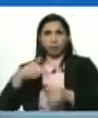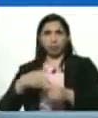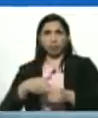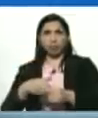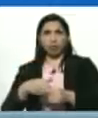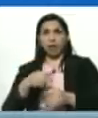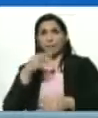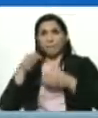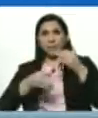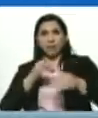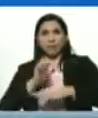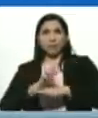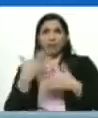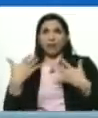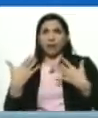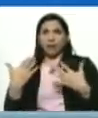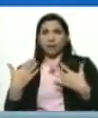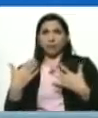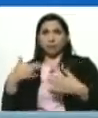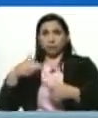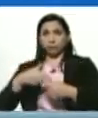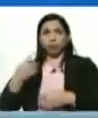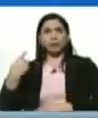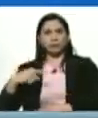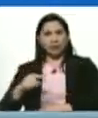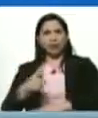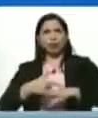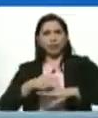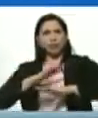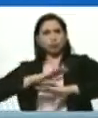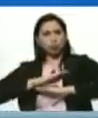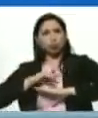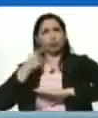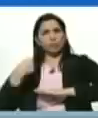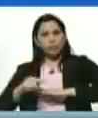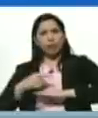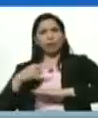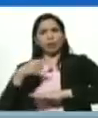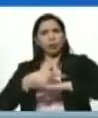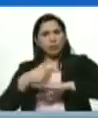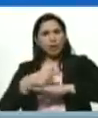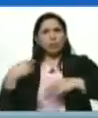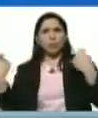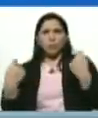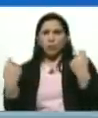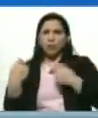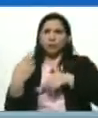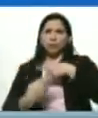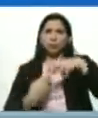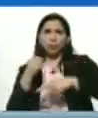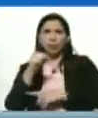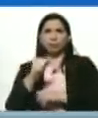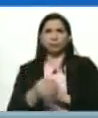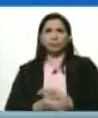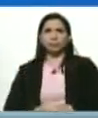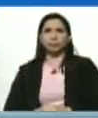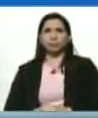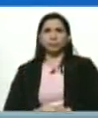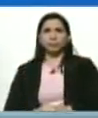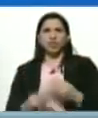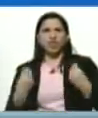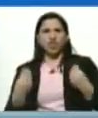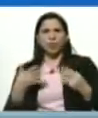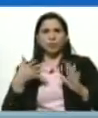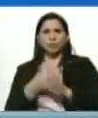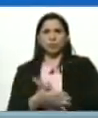gasolina usted sabe que tiene un gobierno de usted tiene un gobierno popular revolucionario cómo es